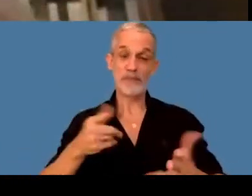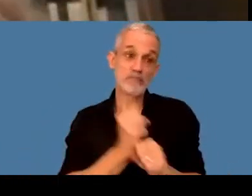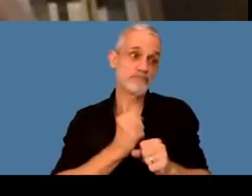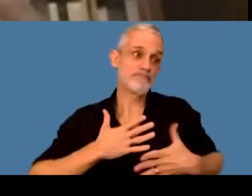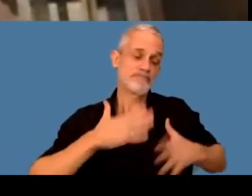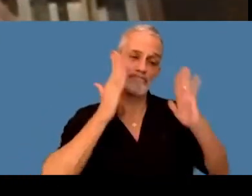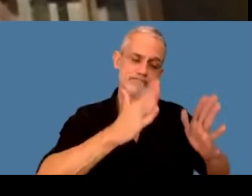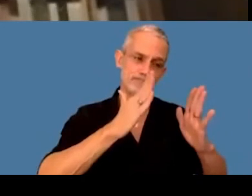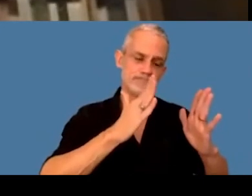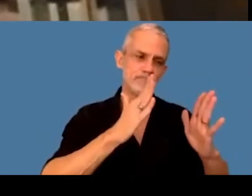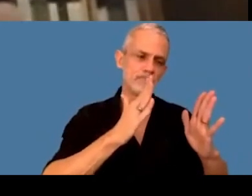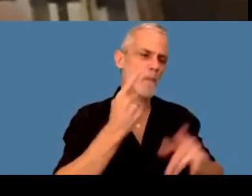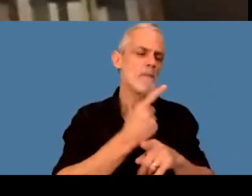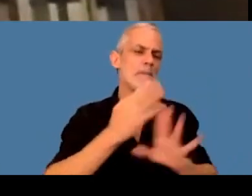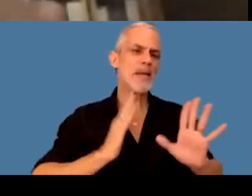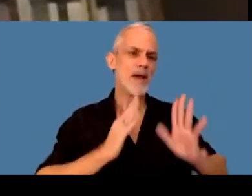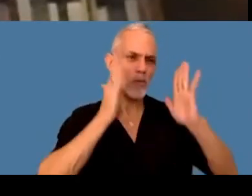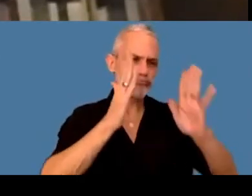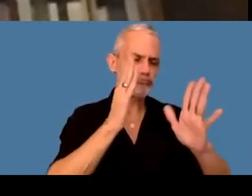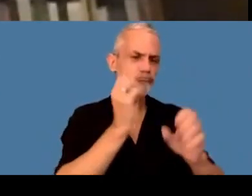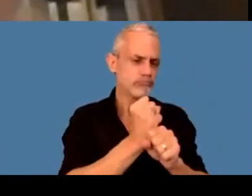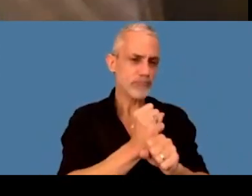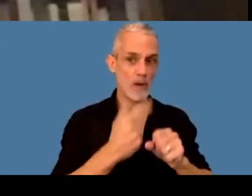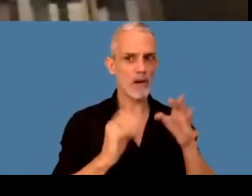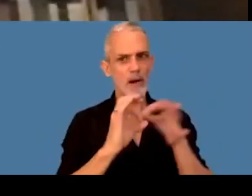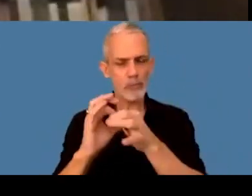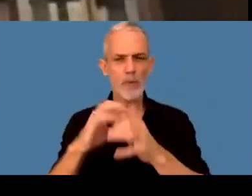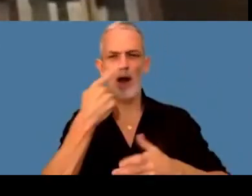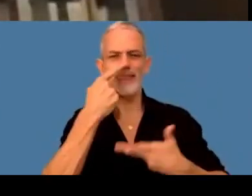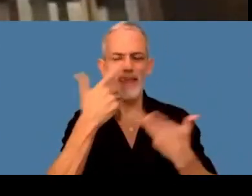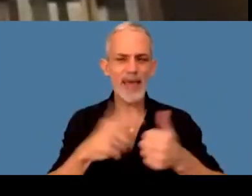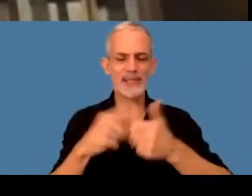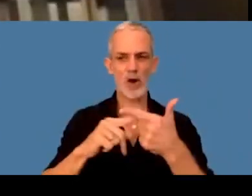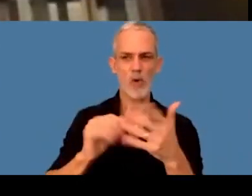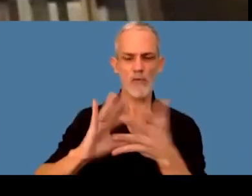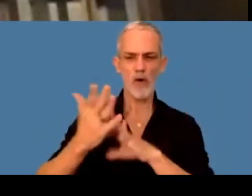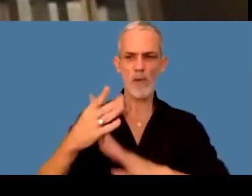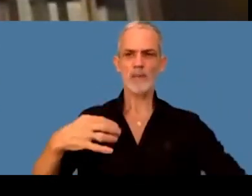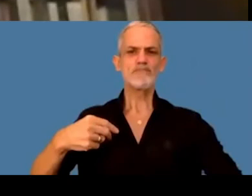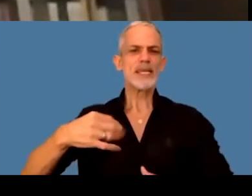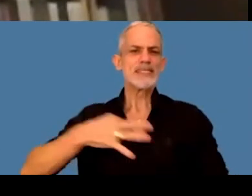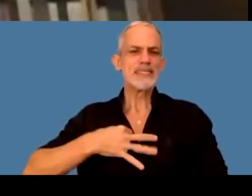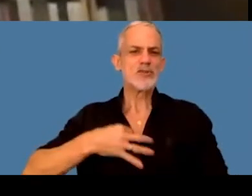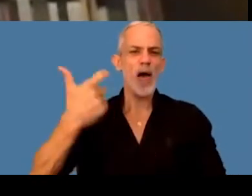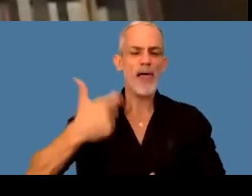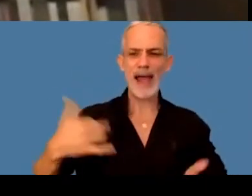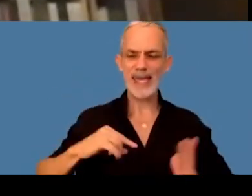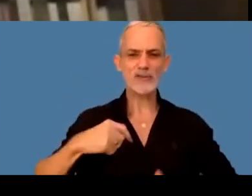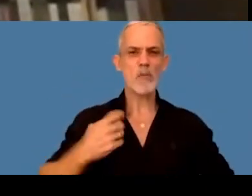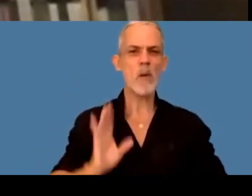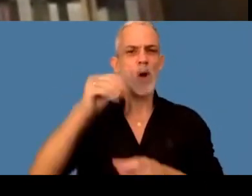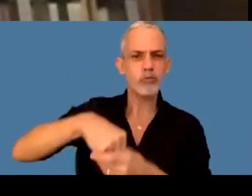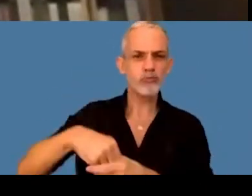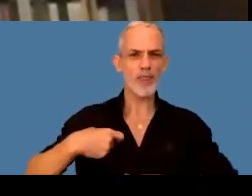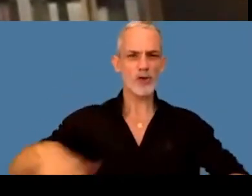y en función de eso está vinculado con los intereses, con la construcción de ciudadanía a la que uno apunta y un